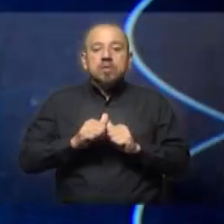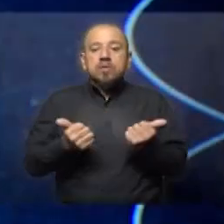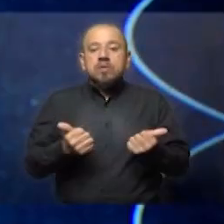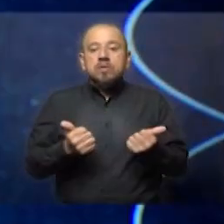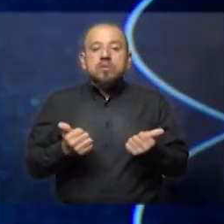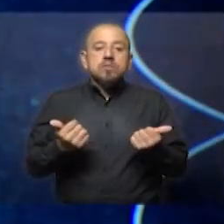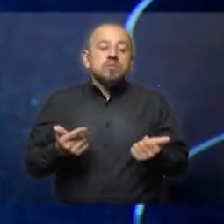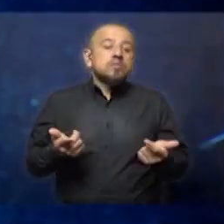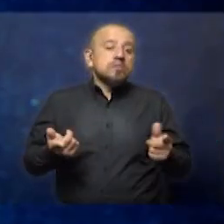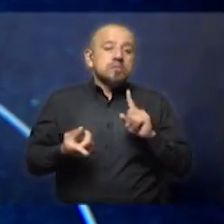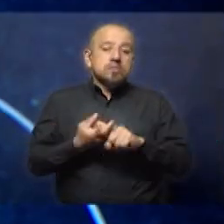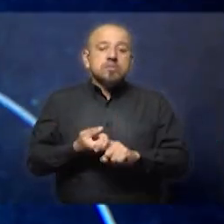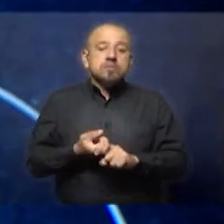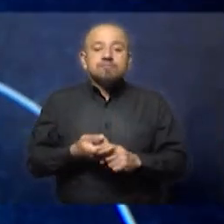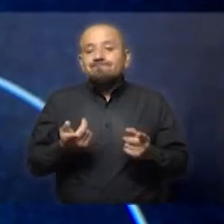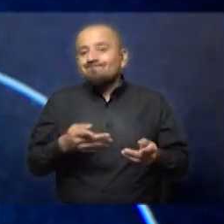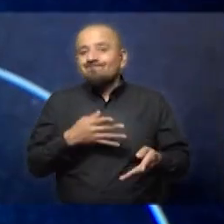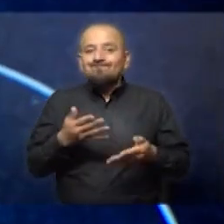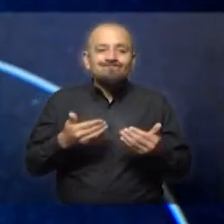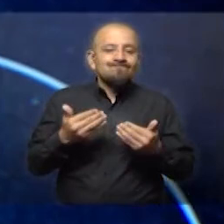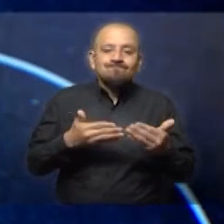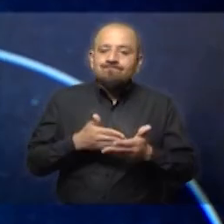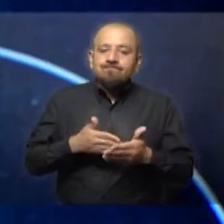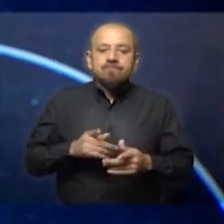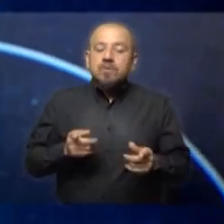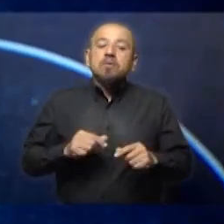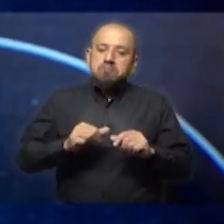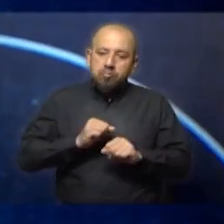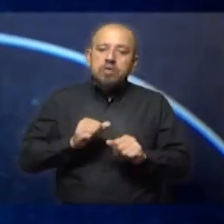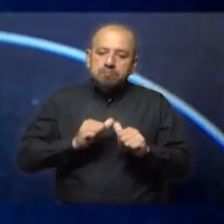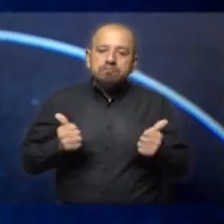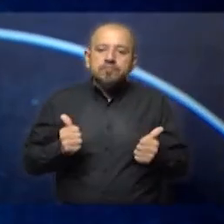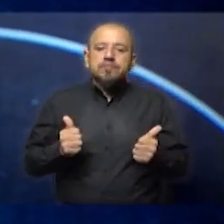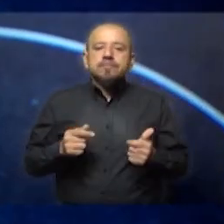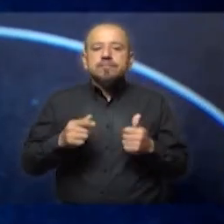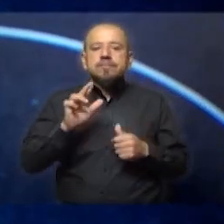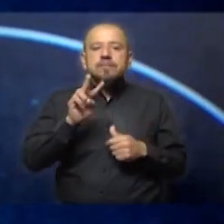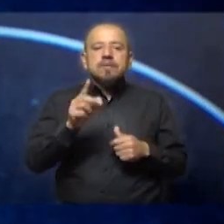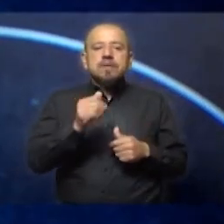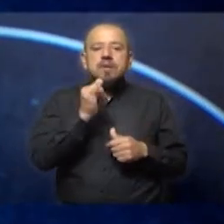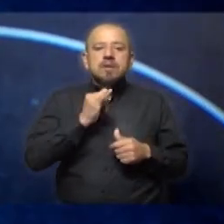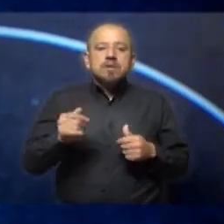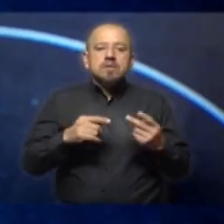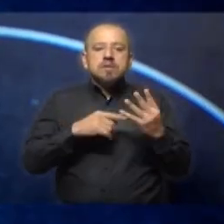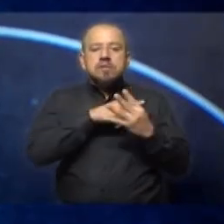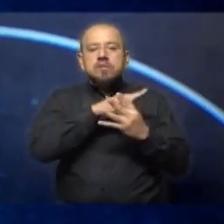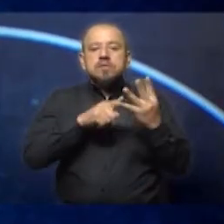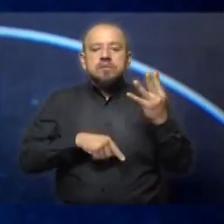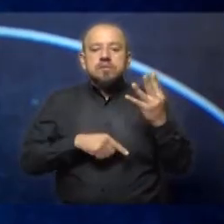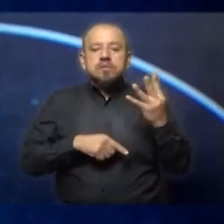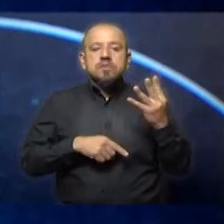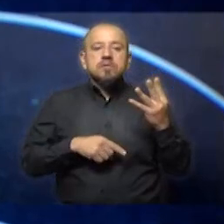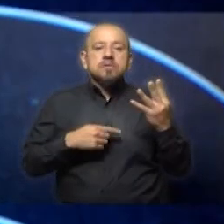no no había funcionado No si uno pudiera decir bueno la Ferreira clicaba los cuatro puntos no O sea